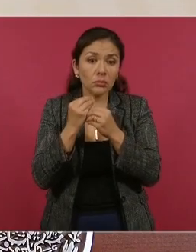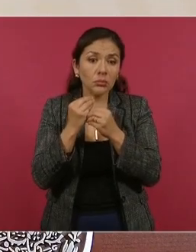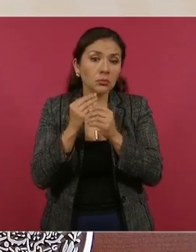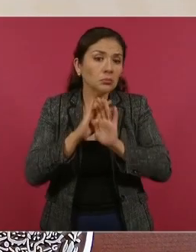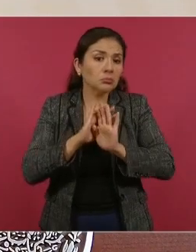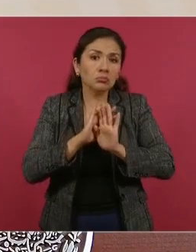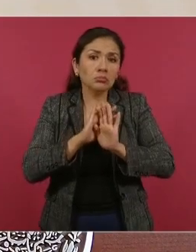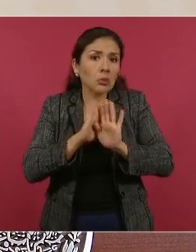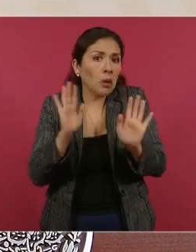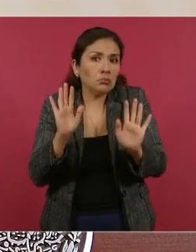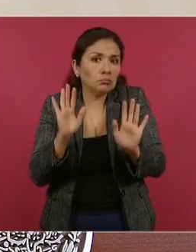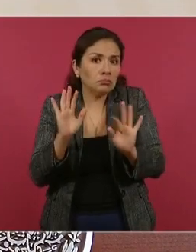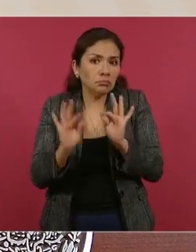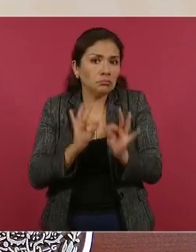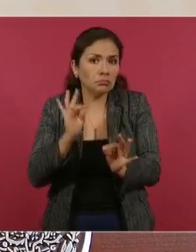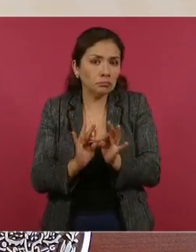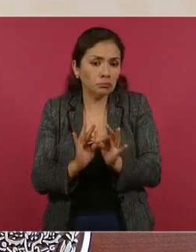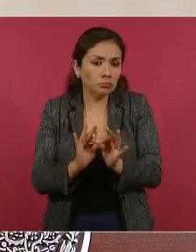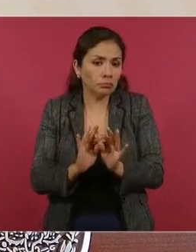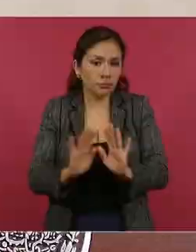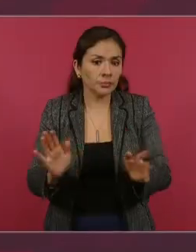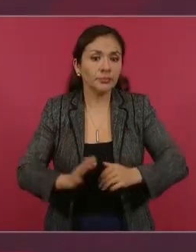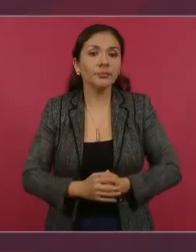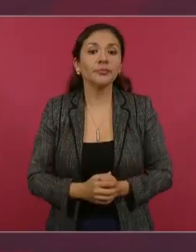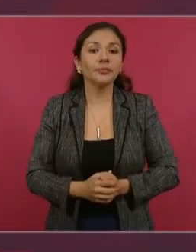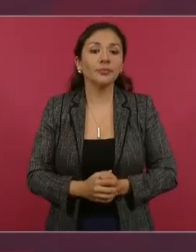y se termina. Ahora sí que